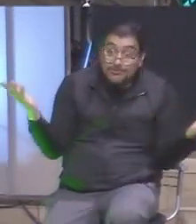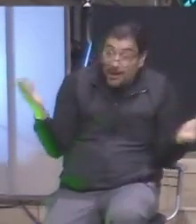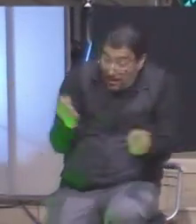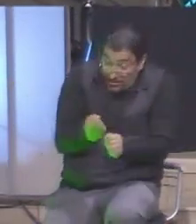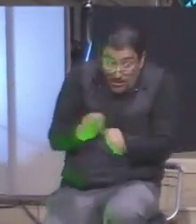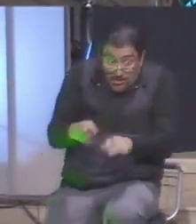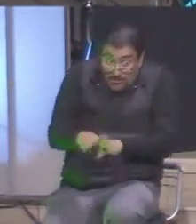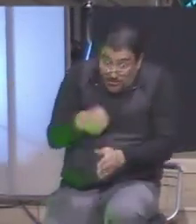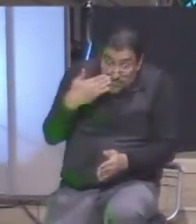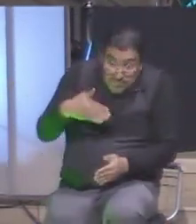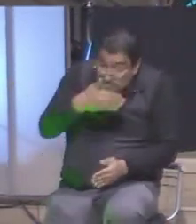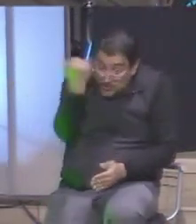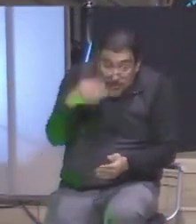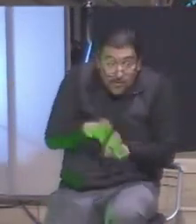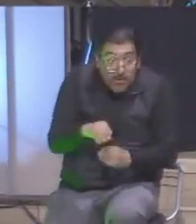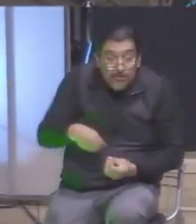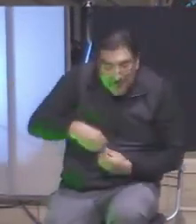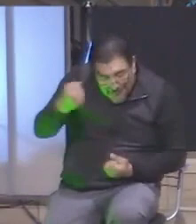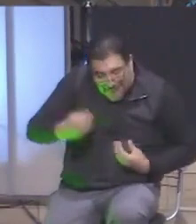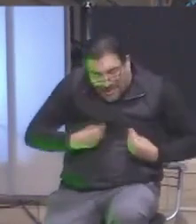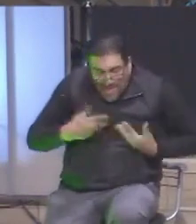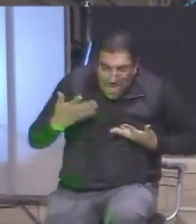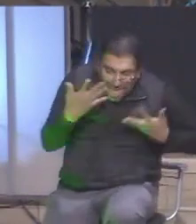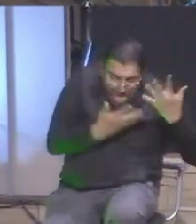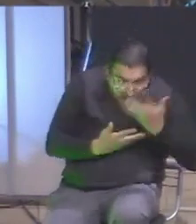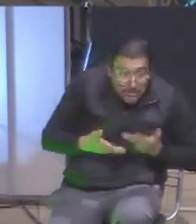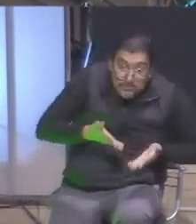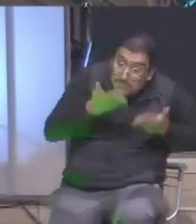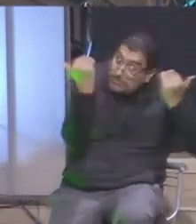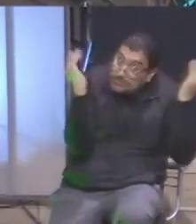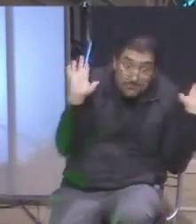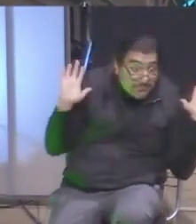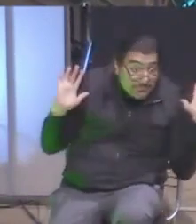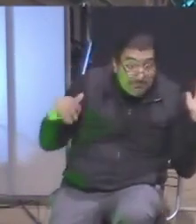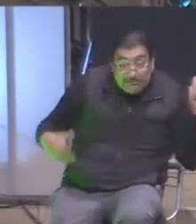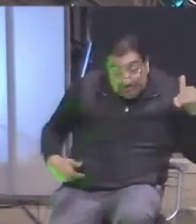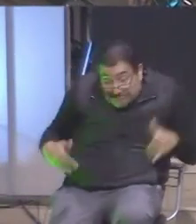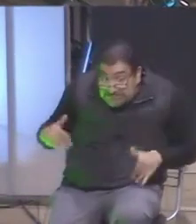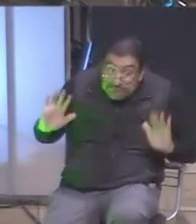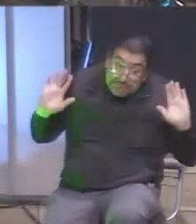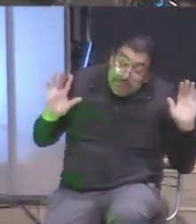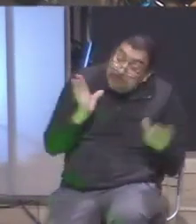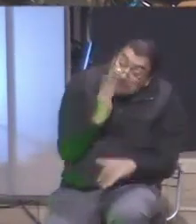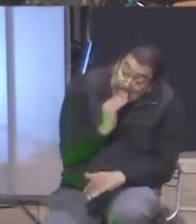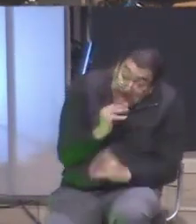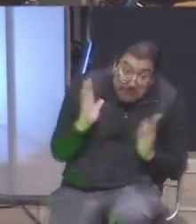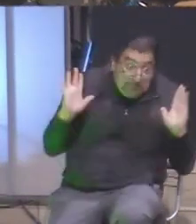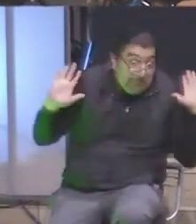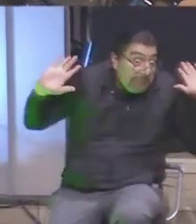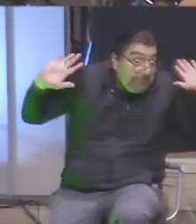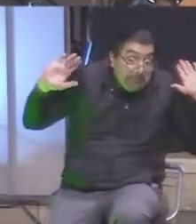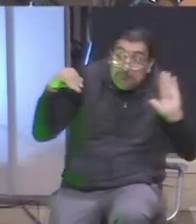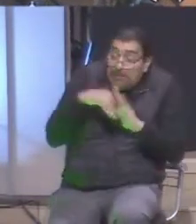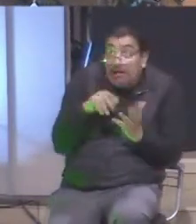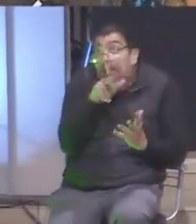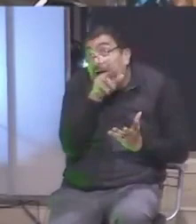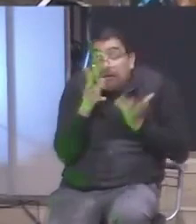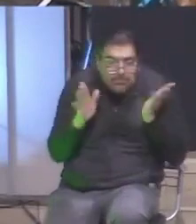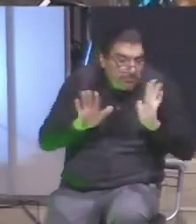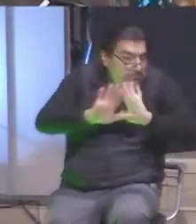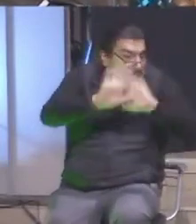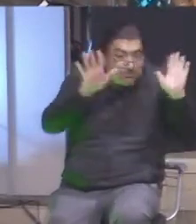este lodo cenagoso yo no sé hasta dónde estés ahogando en este lago de la